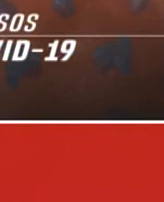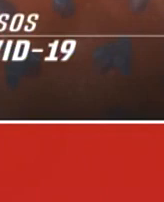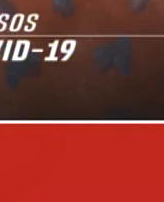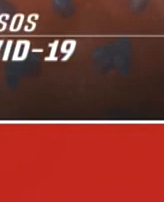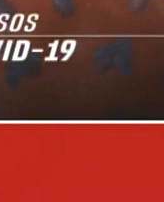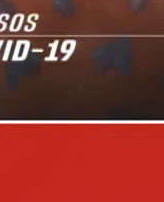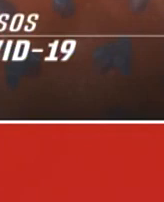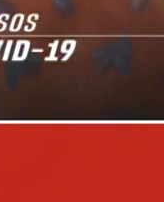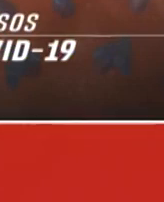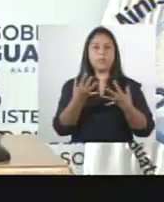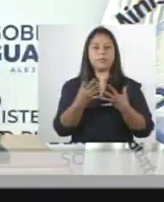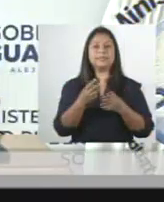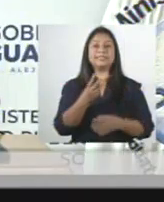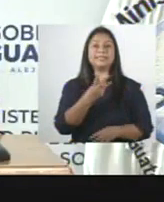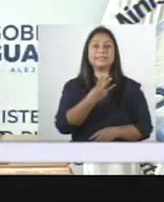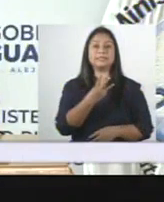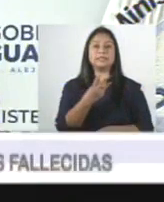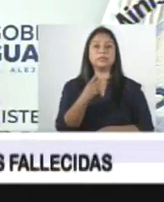positivos.